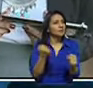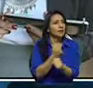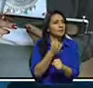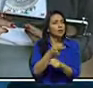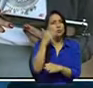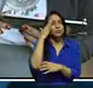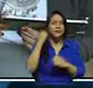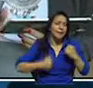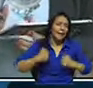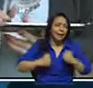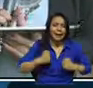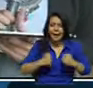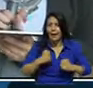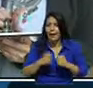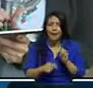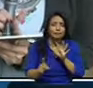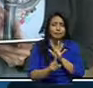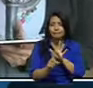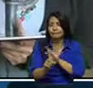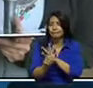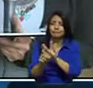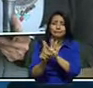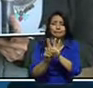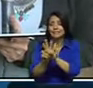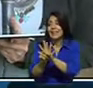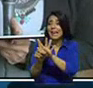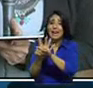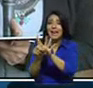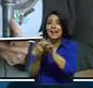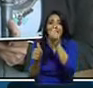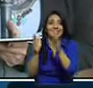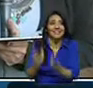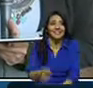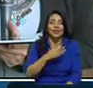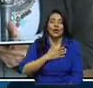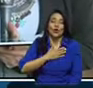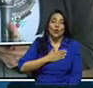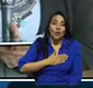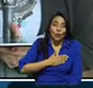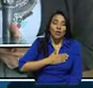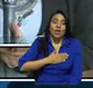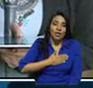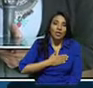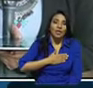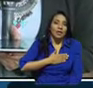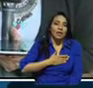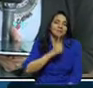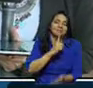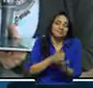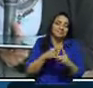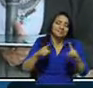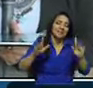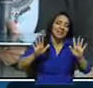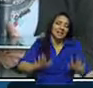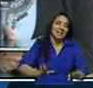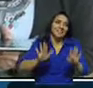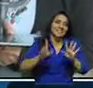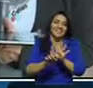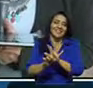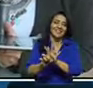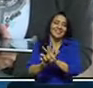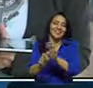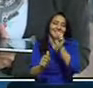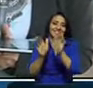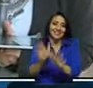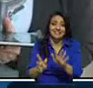estás corriendo detrás de los candidatos. Agitada Andreita, solo gajes del oficio, ir atrás de los candidatos, y al paso